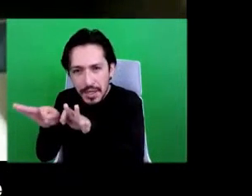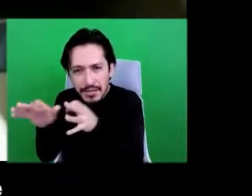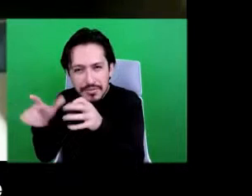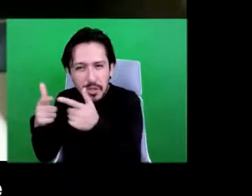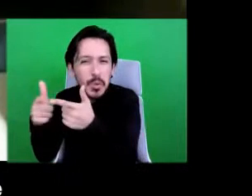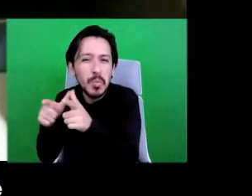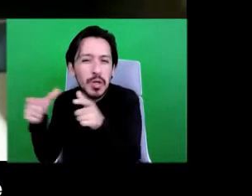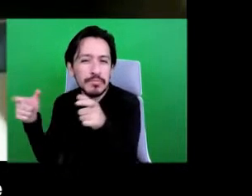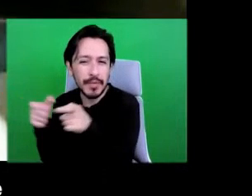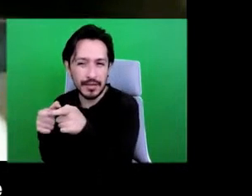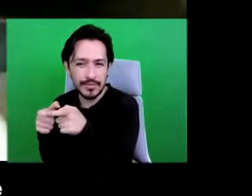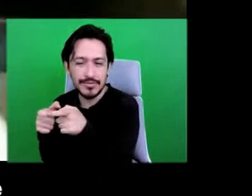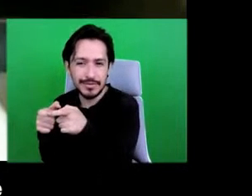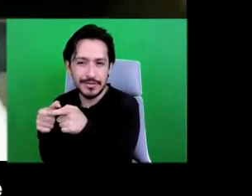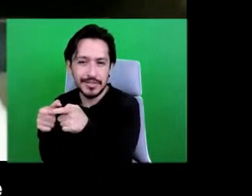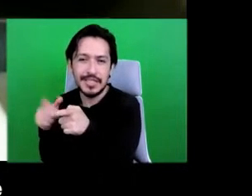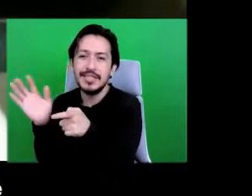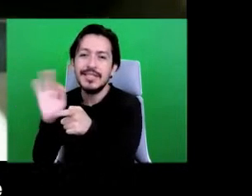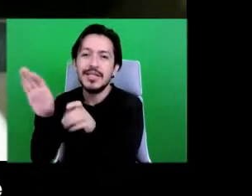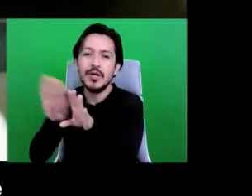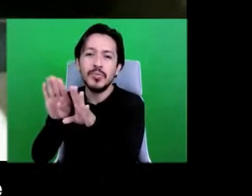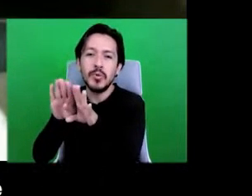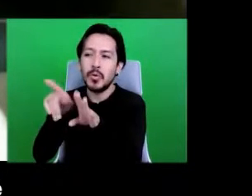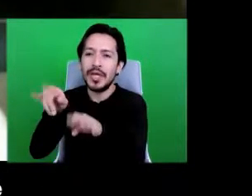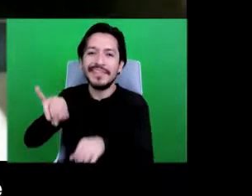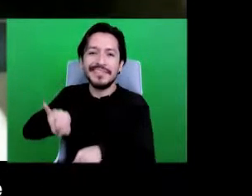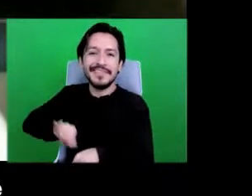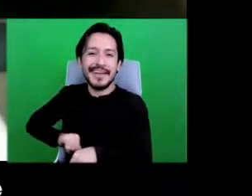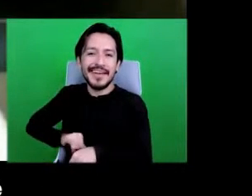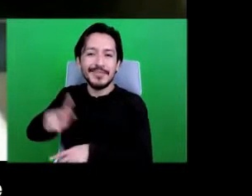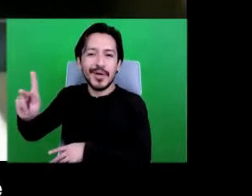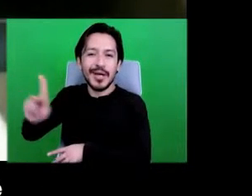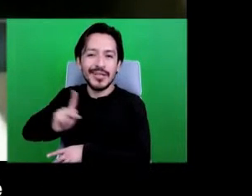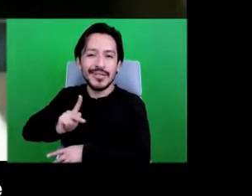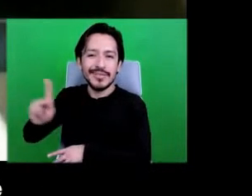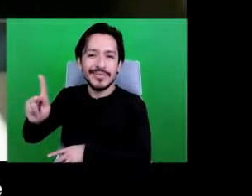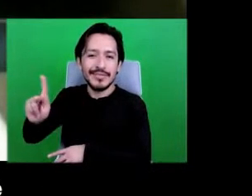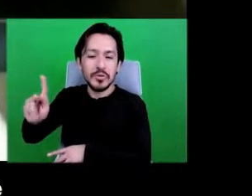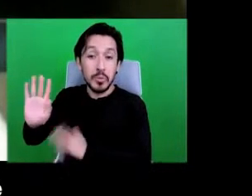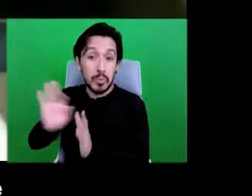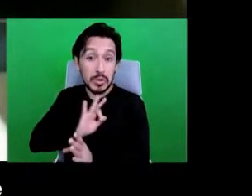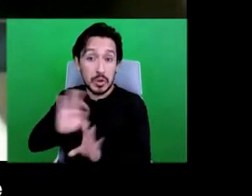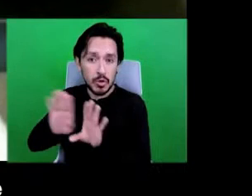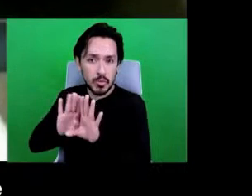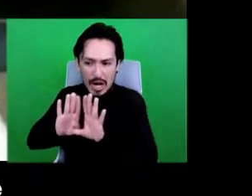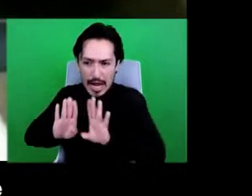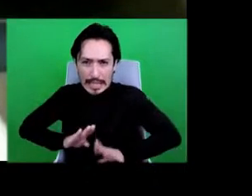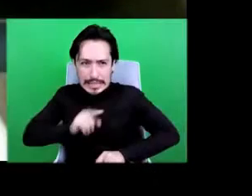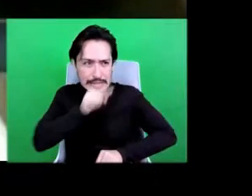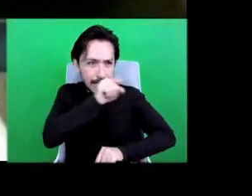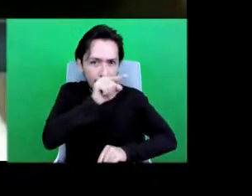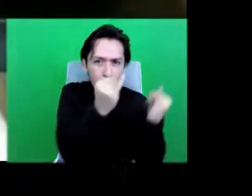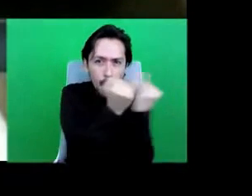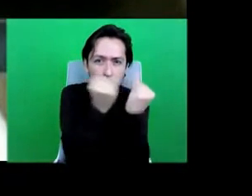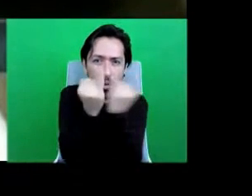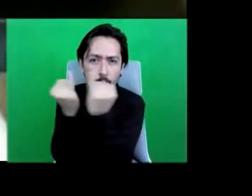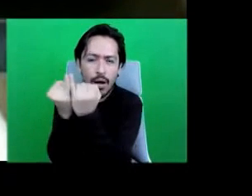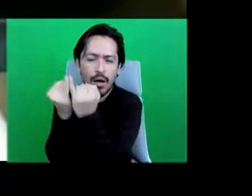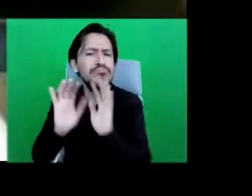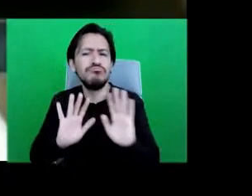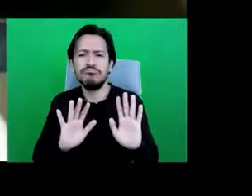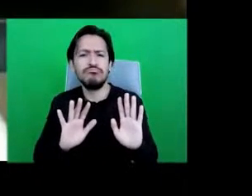tengan el mismo interés, no solamente el mismo perfil, sino el mismo interés.